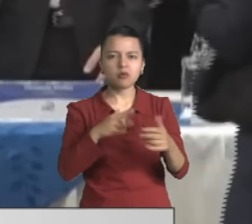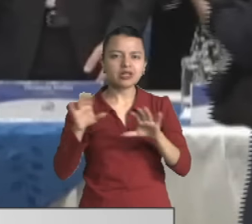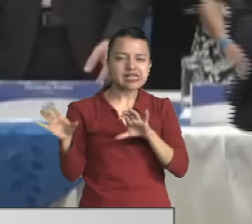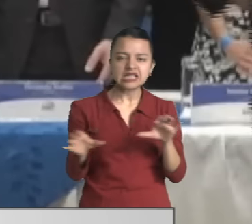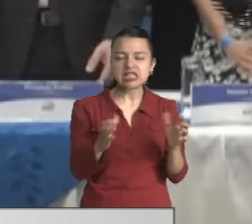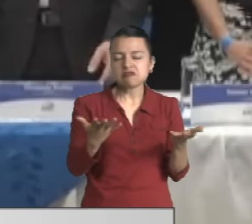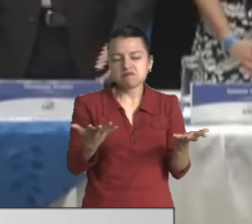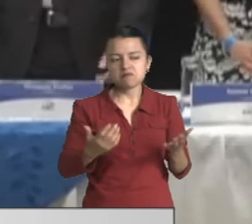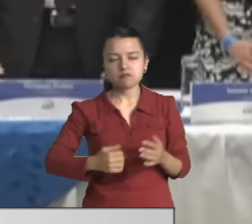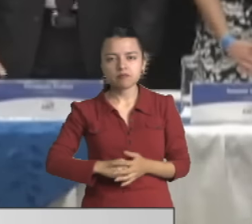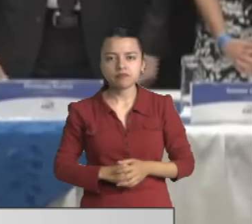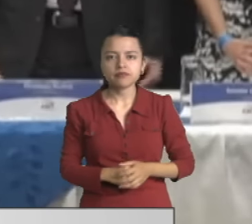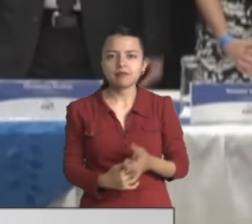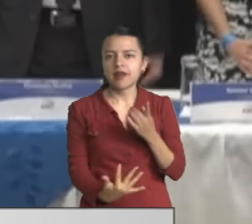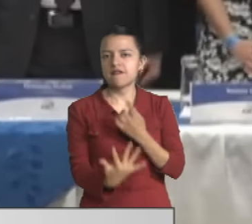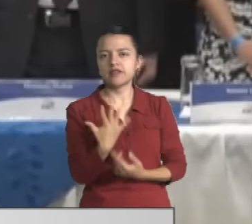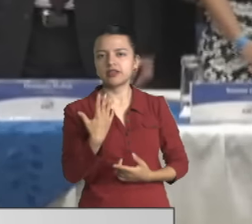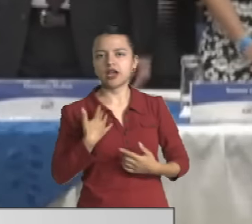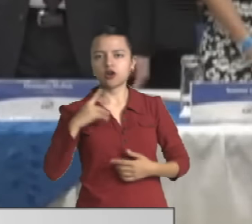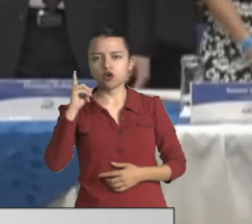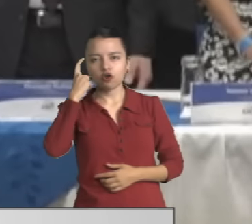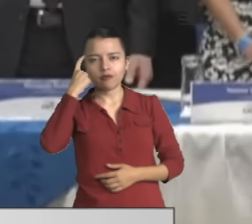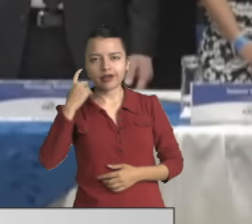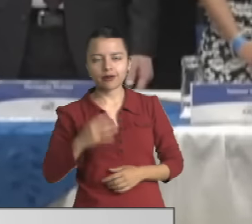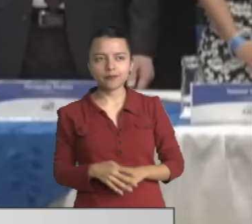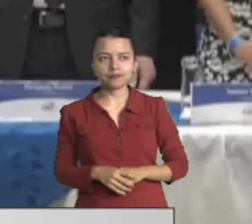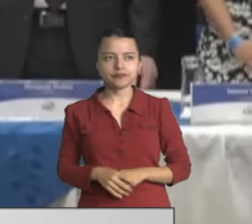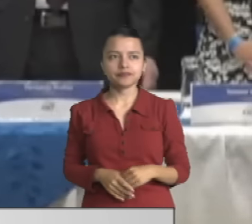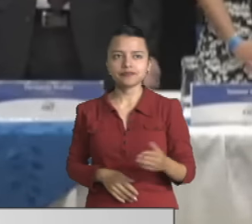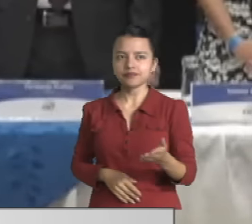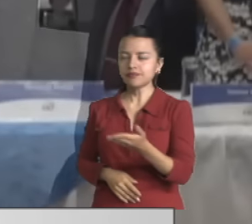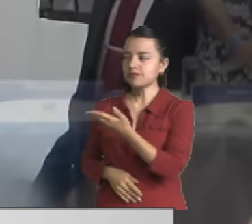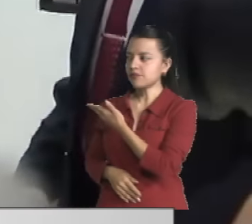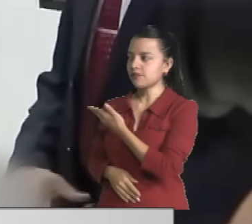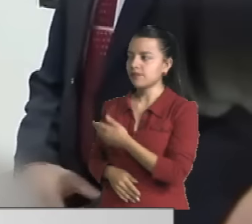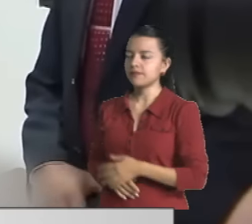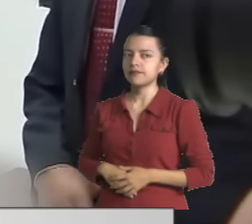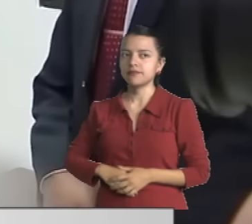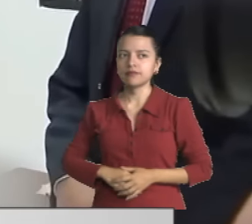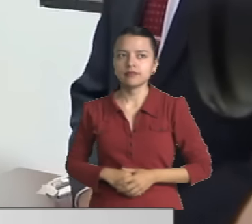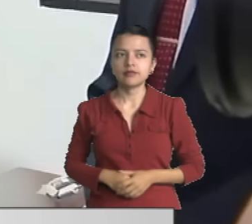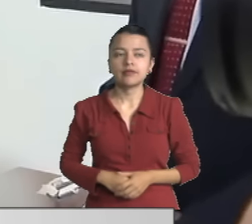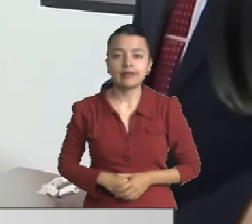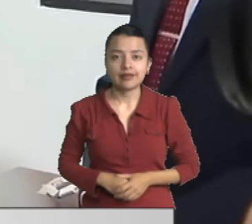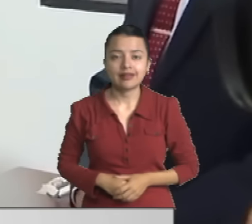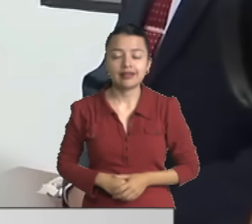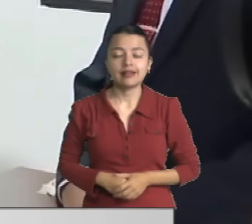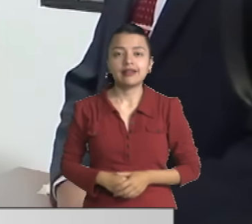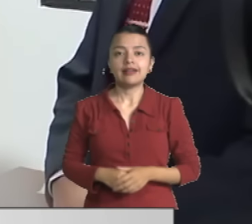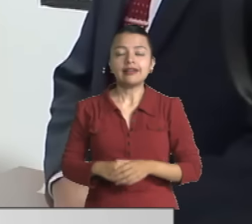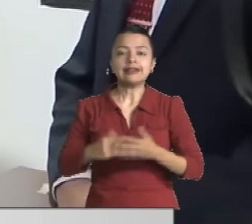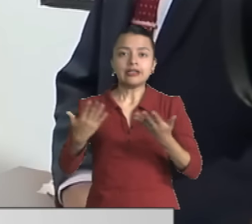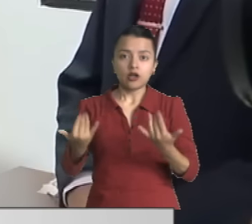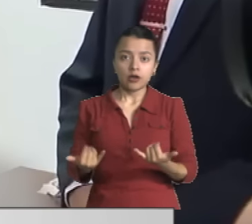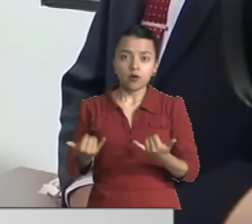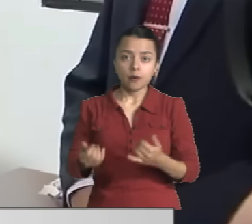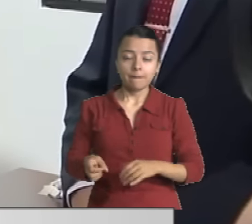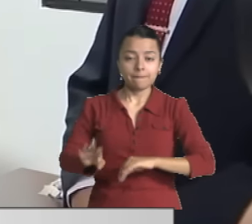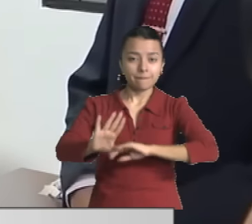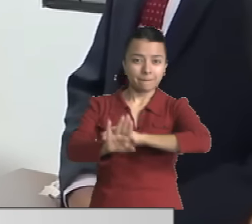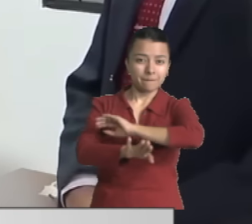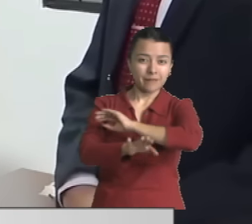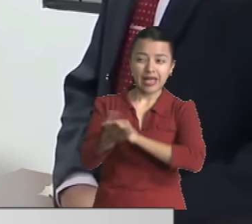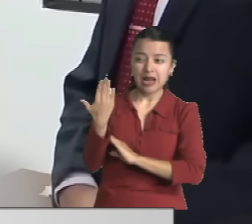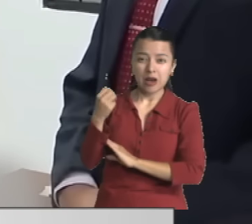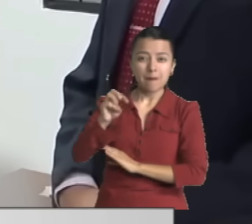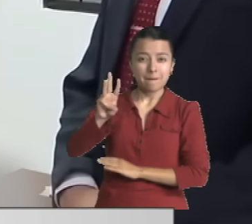de violencia política de género interpuesta por Abad recayó este martes en el despacho del magistrado Fernando Muñoz, quien fue removido